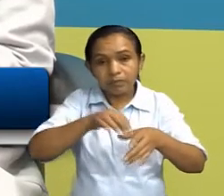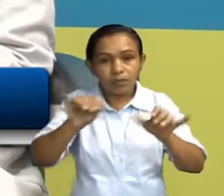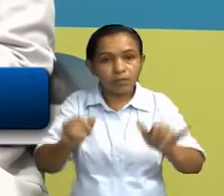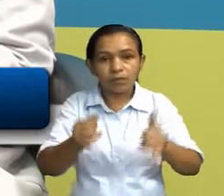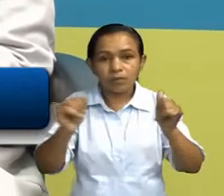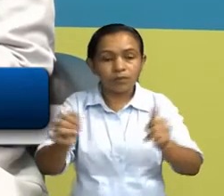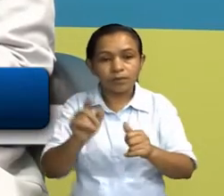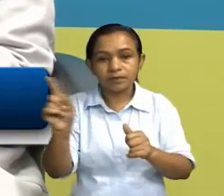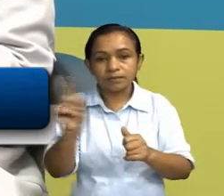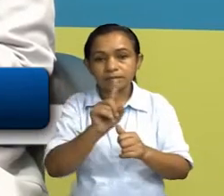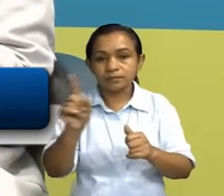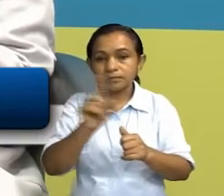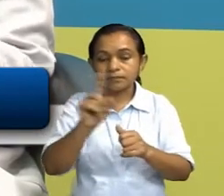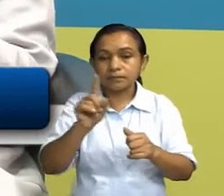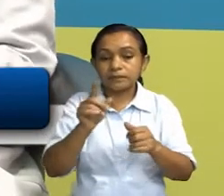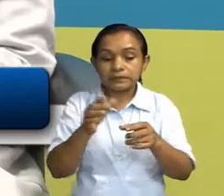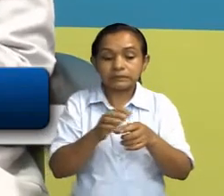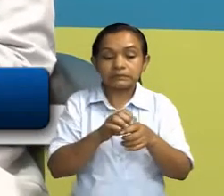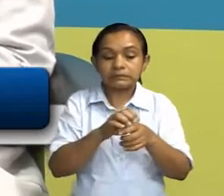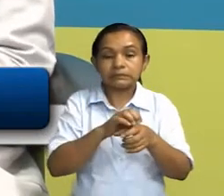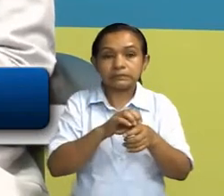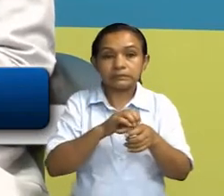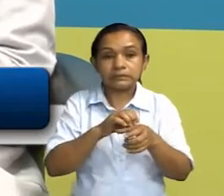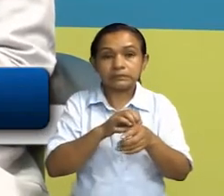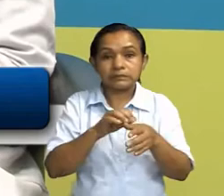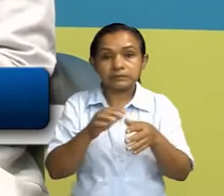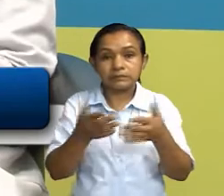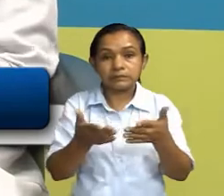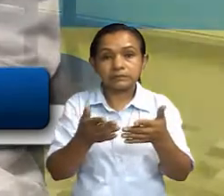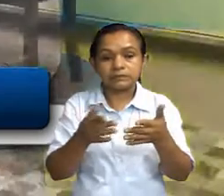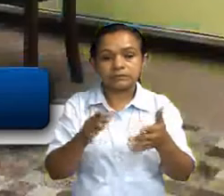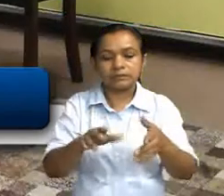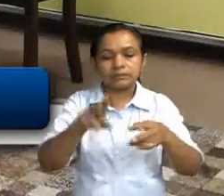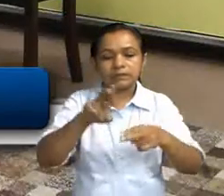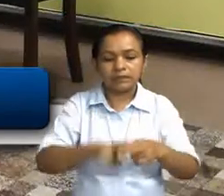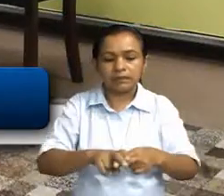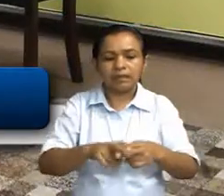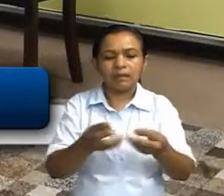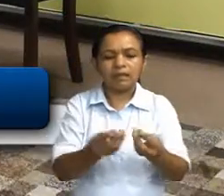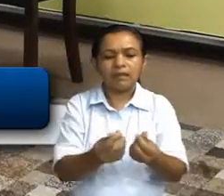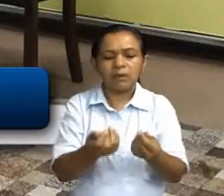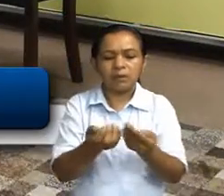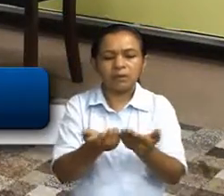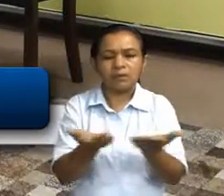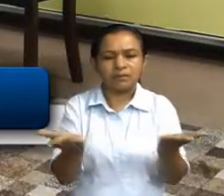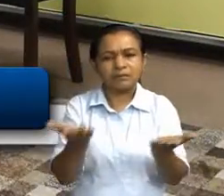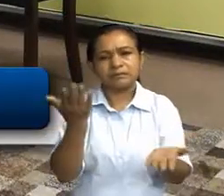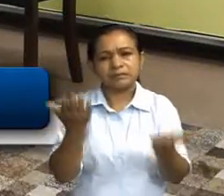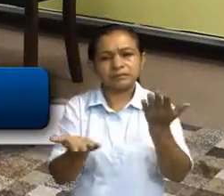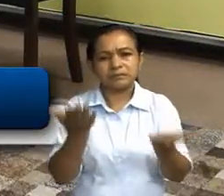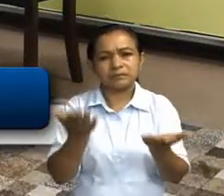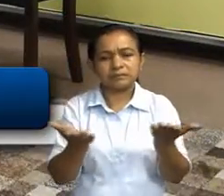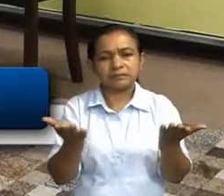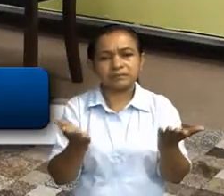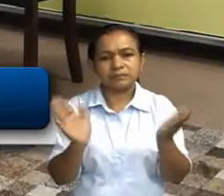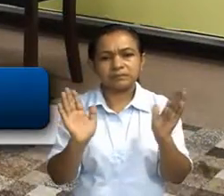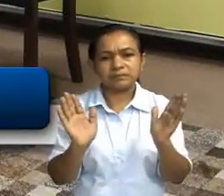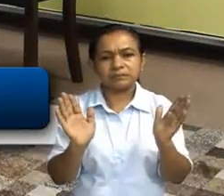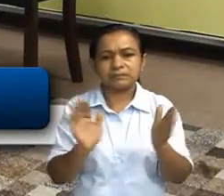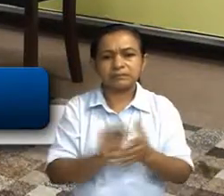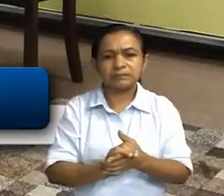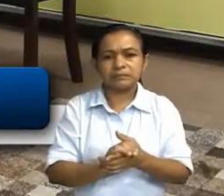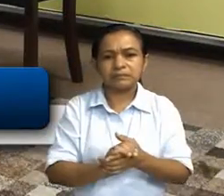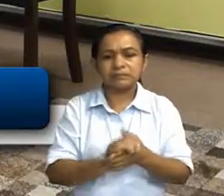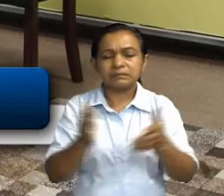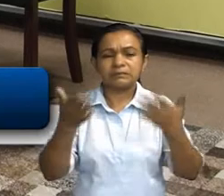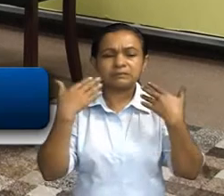puede predisponer a reacciones alérgicas y finalmente a procesos infecciosos. O se ponen en la tierra sentada. Y tal vez andan en ropita interior, porque